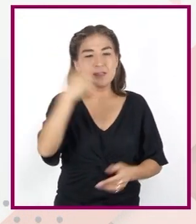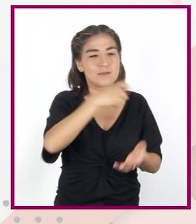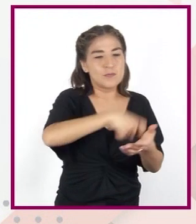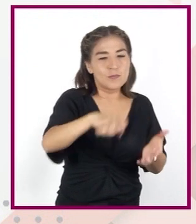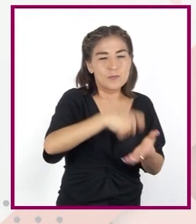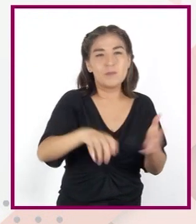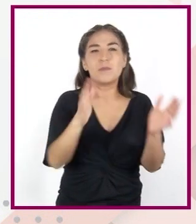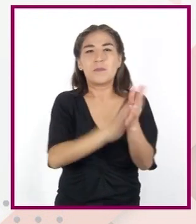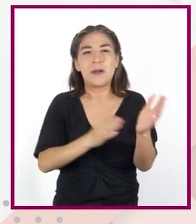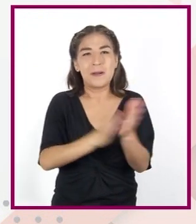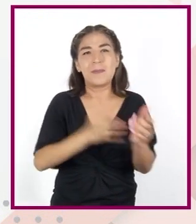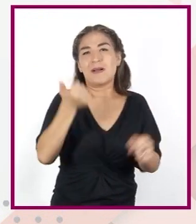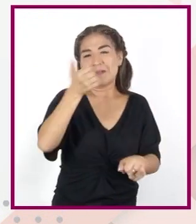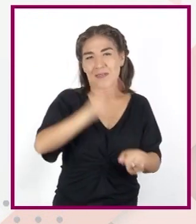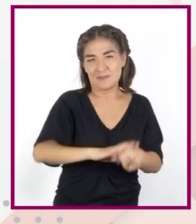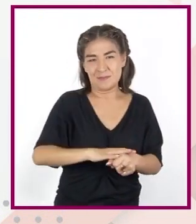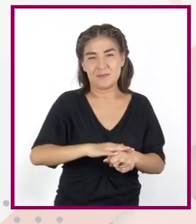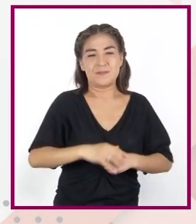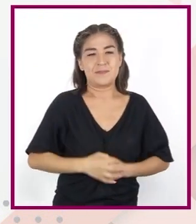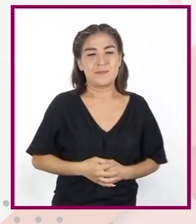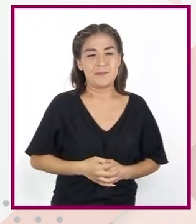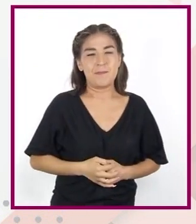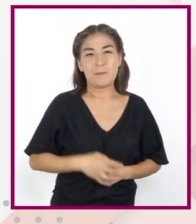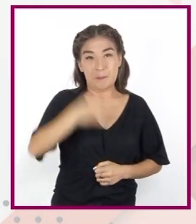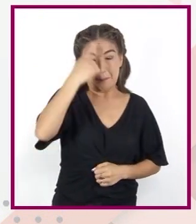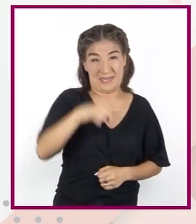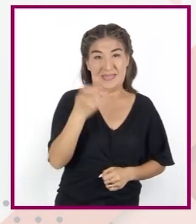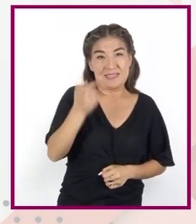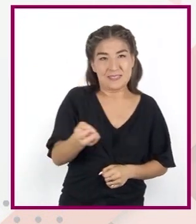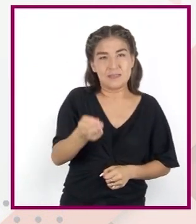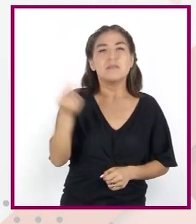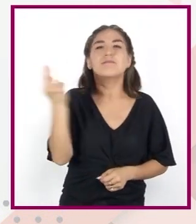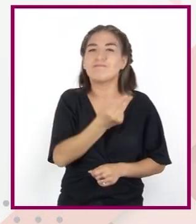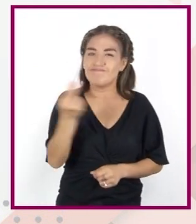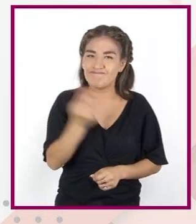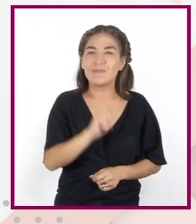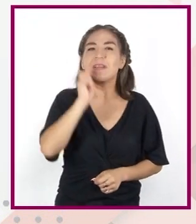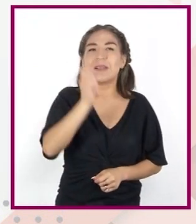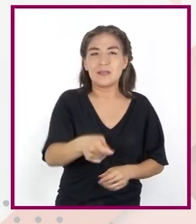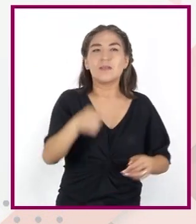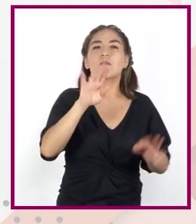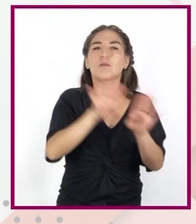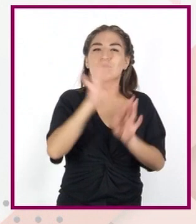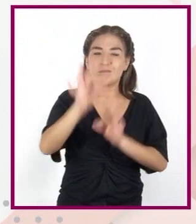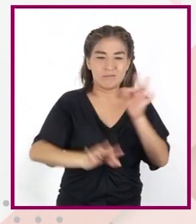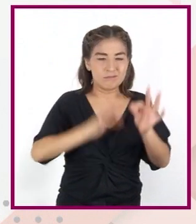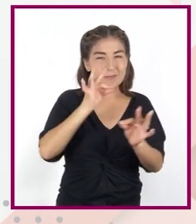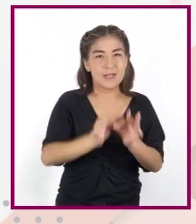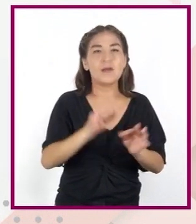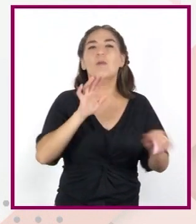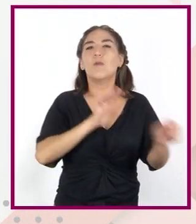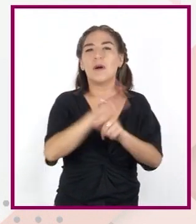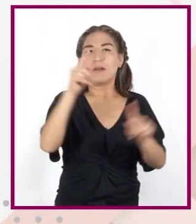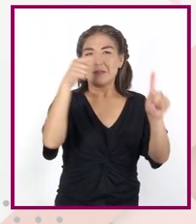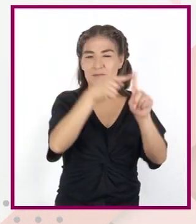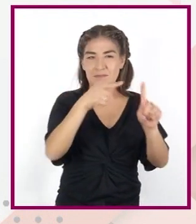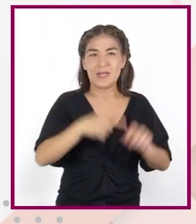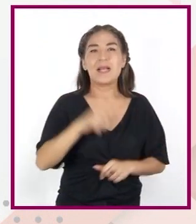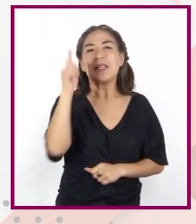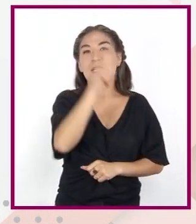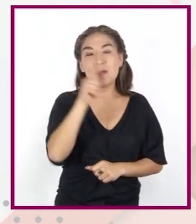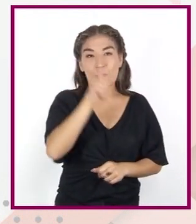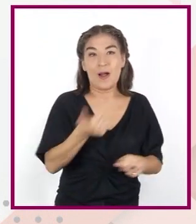de los documentos administrativos. Para este fin, es necesario que se cumplan los siguientes requisitos. El